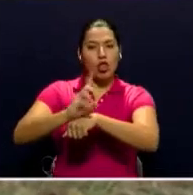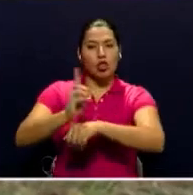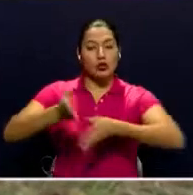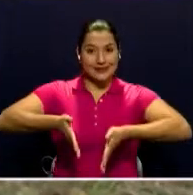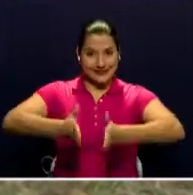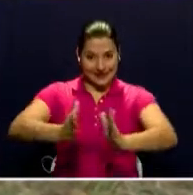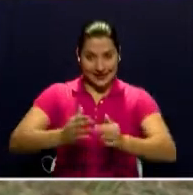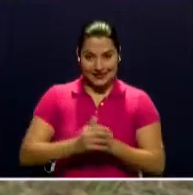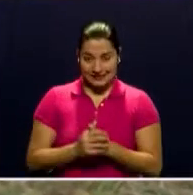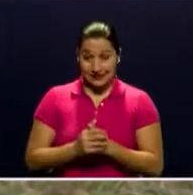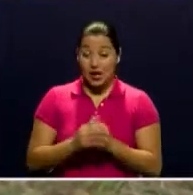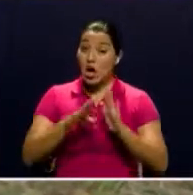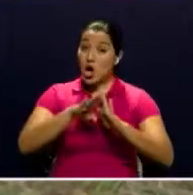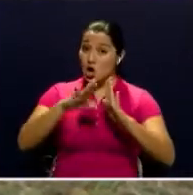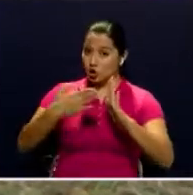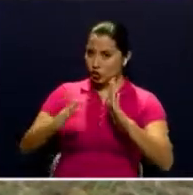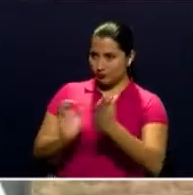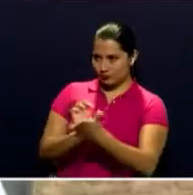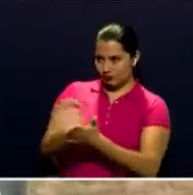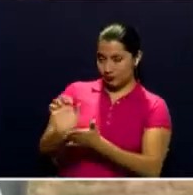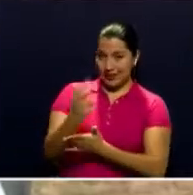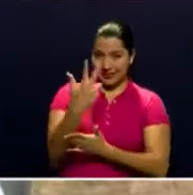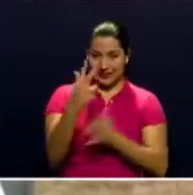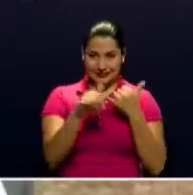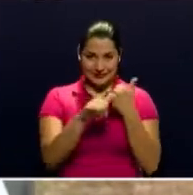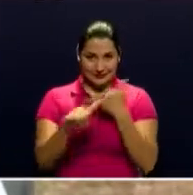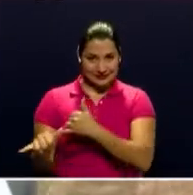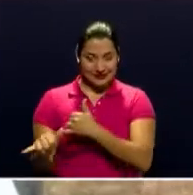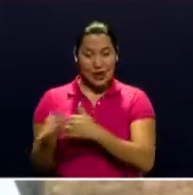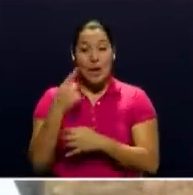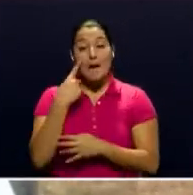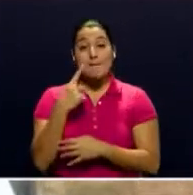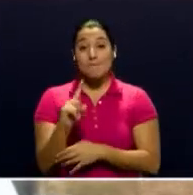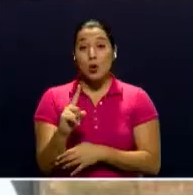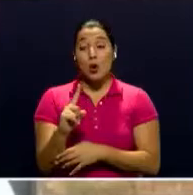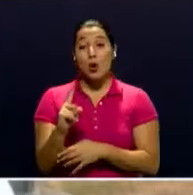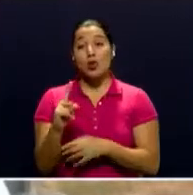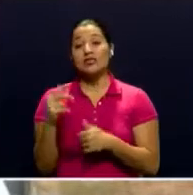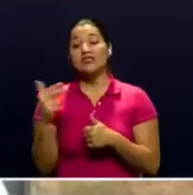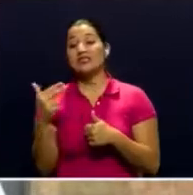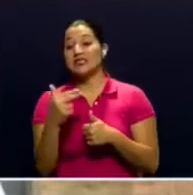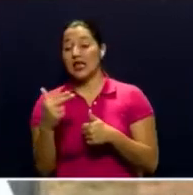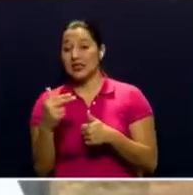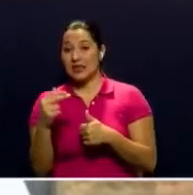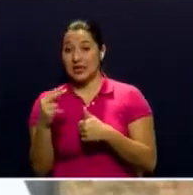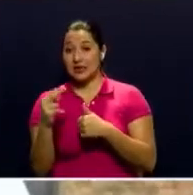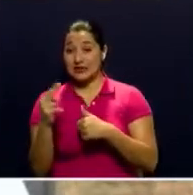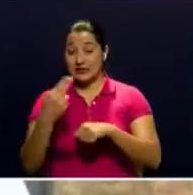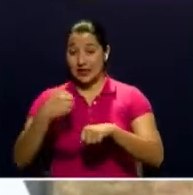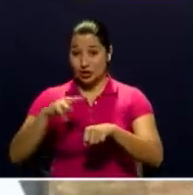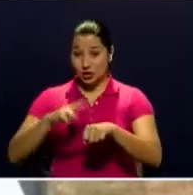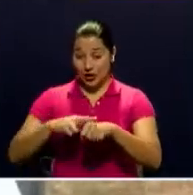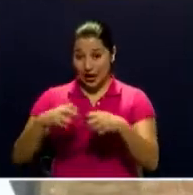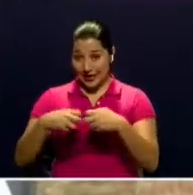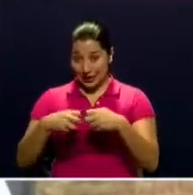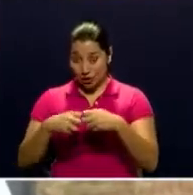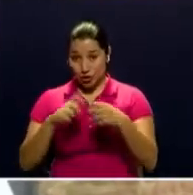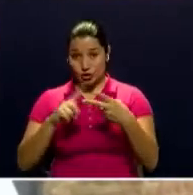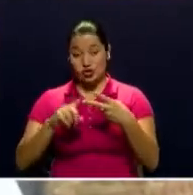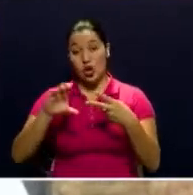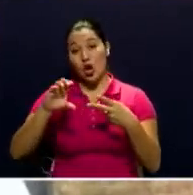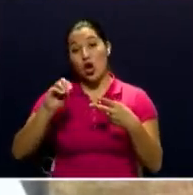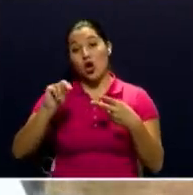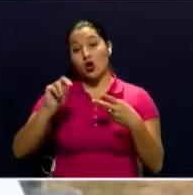entidad rechazó de plano los 3 recursos de apelación presentados por China National Electronics,